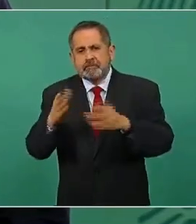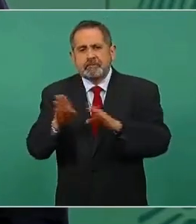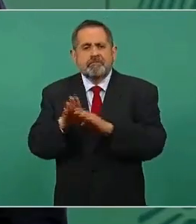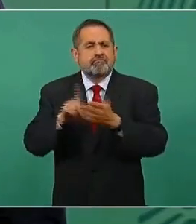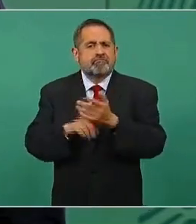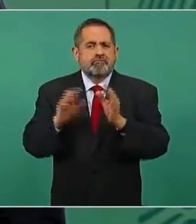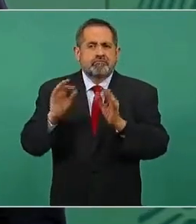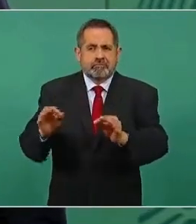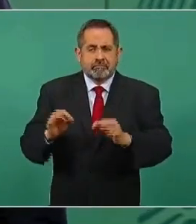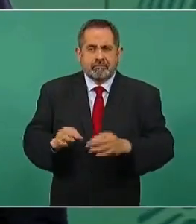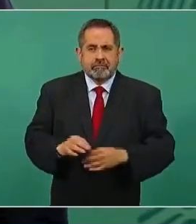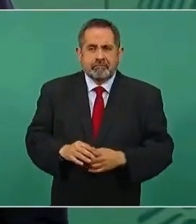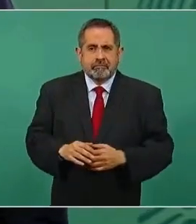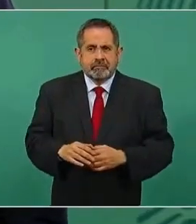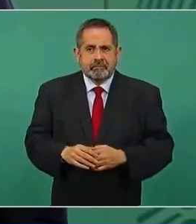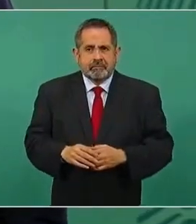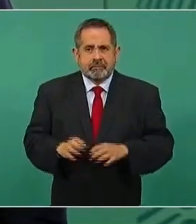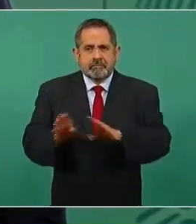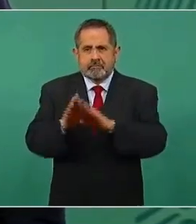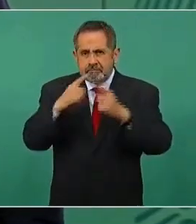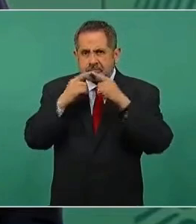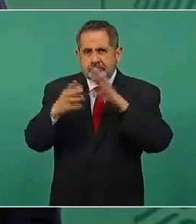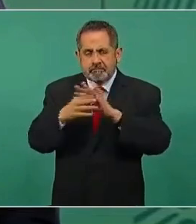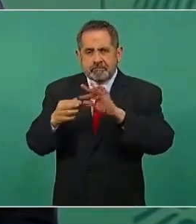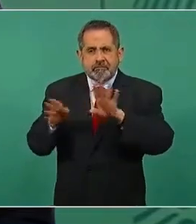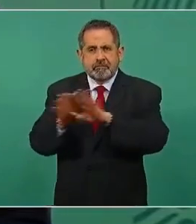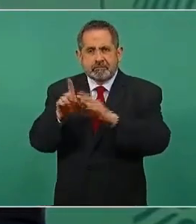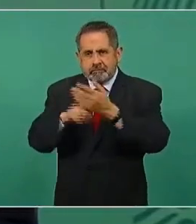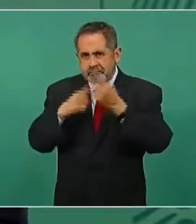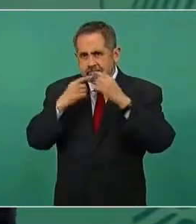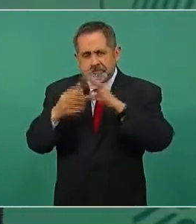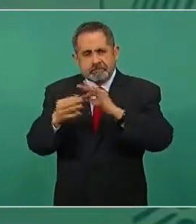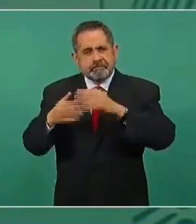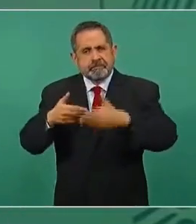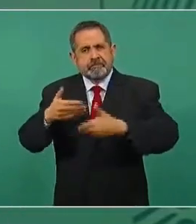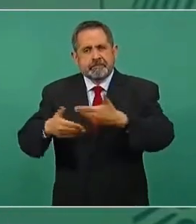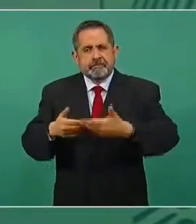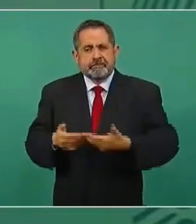porque los que se van